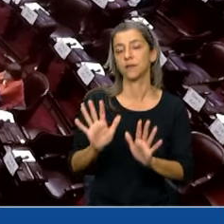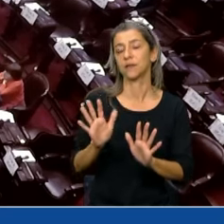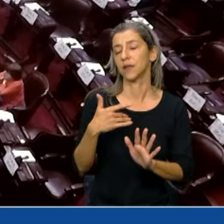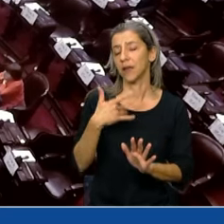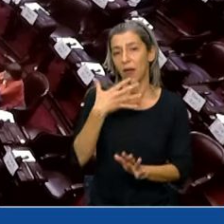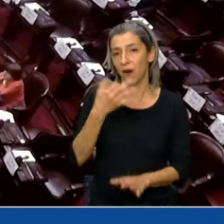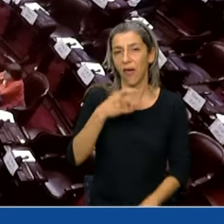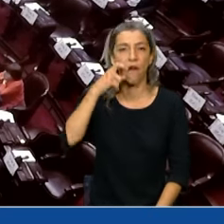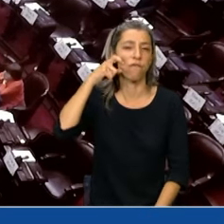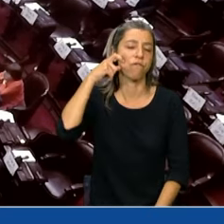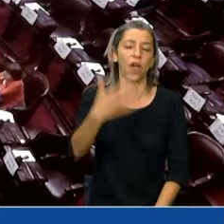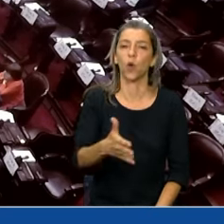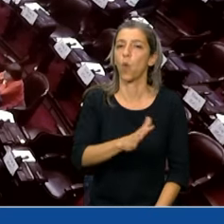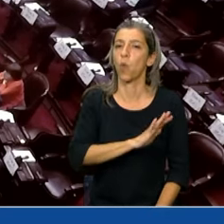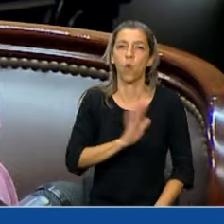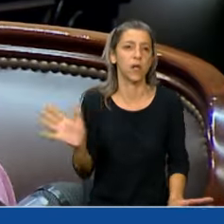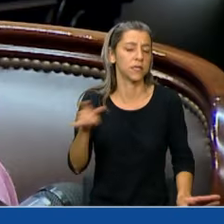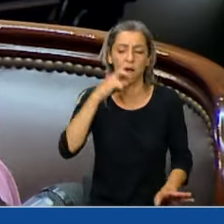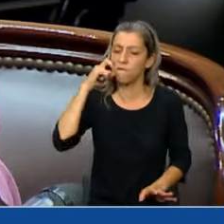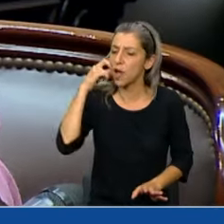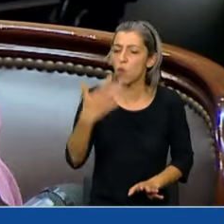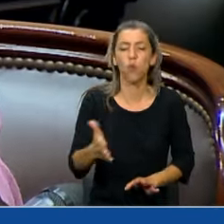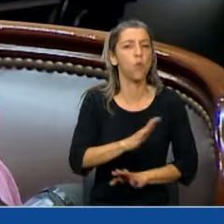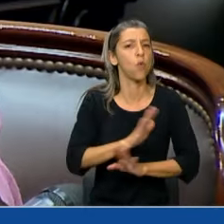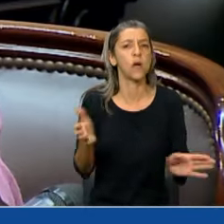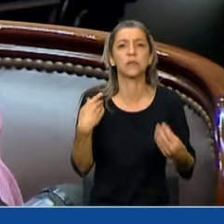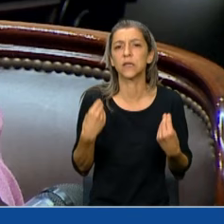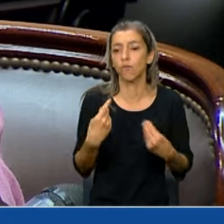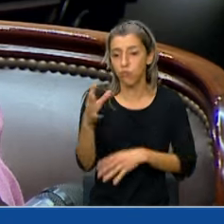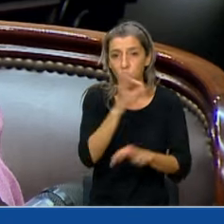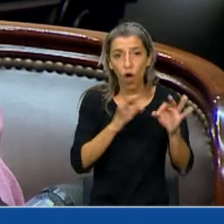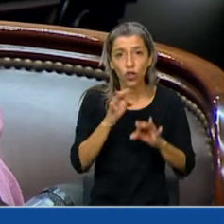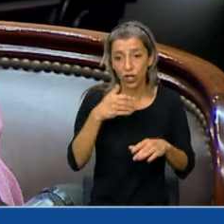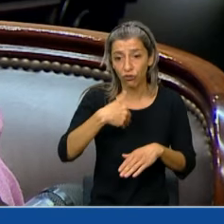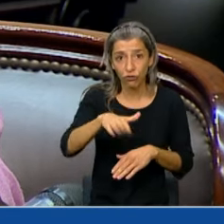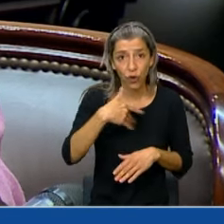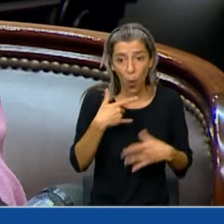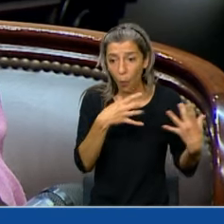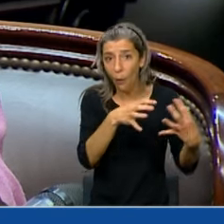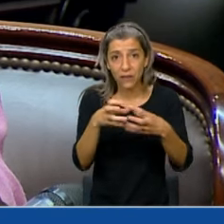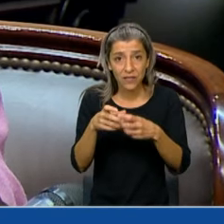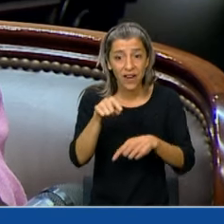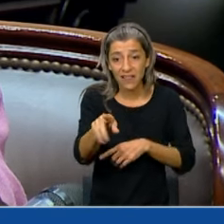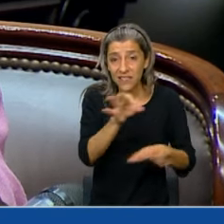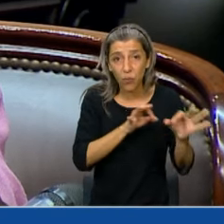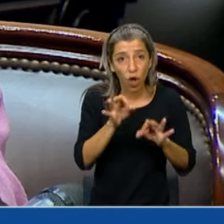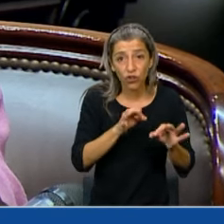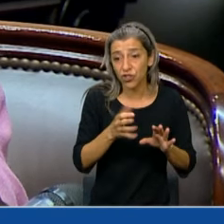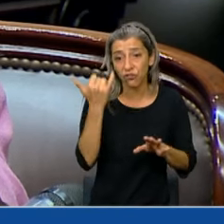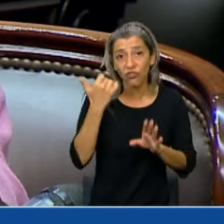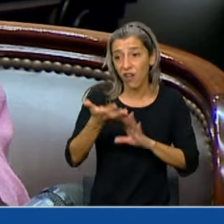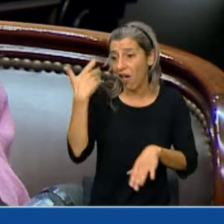una vergüenza es una vergüenza porque el proyecto que vamos a tratar es un proyecto que ha sido